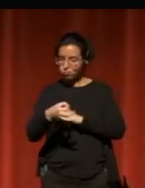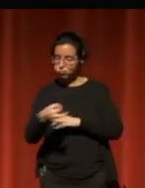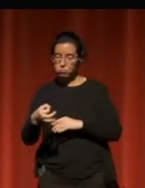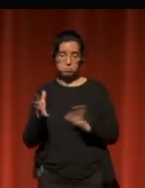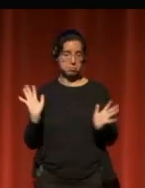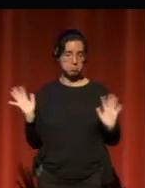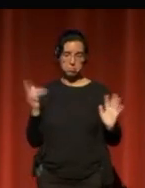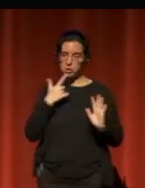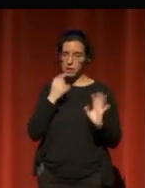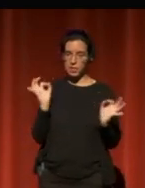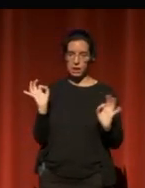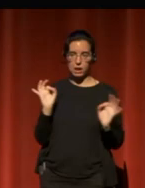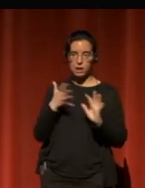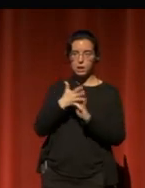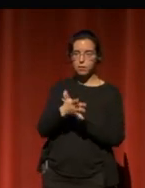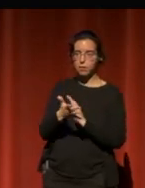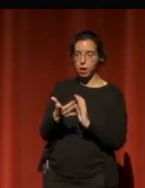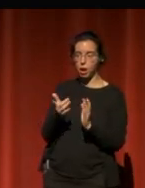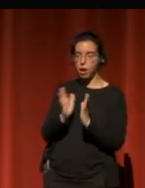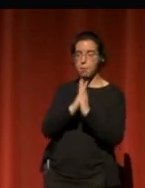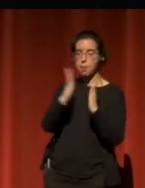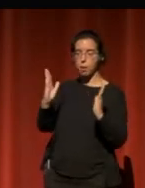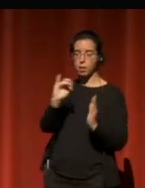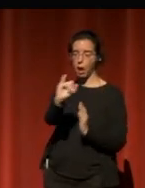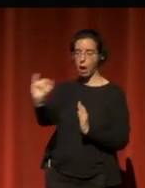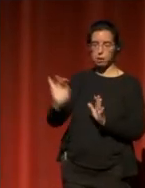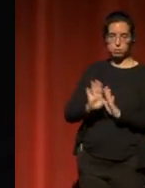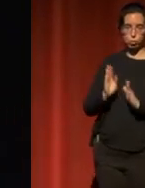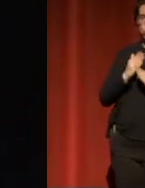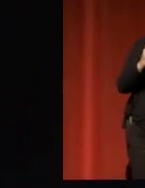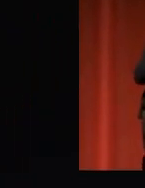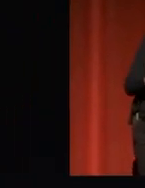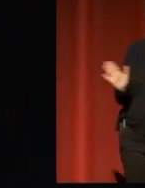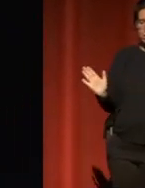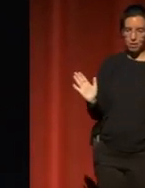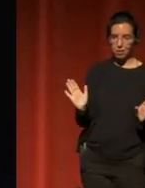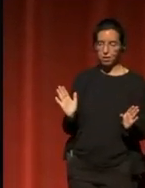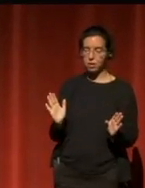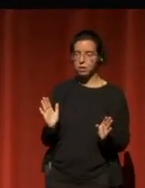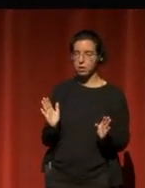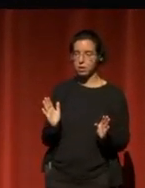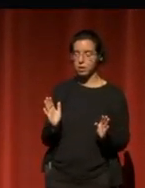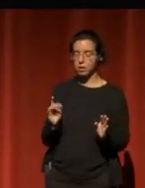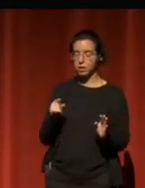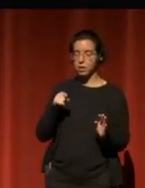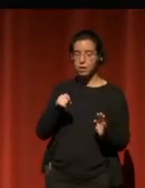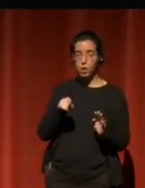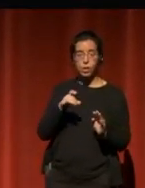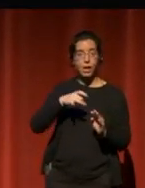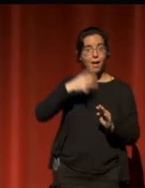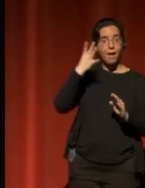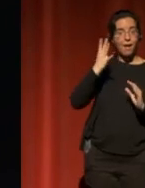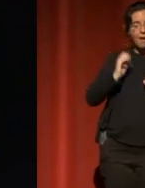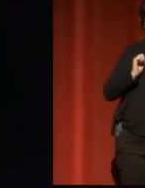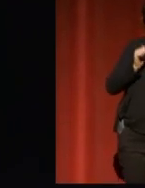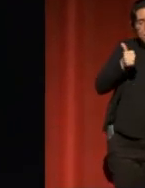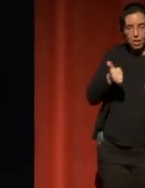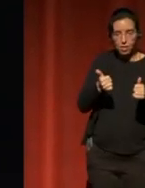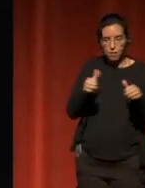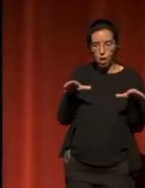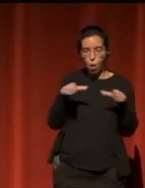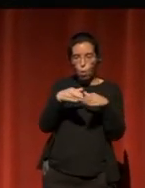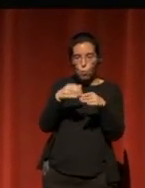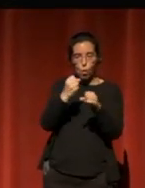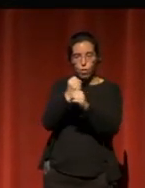servicio de biblioteca para los demás de 5.000 habitantes. a iniciativa del Grupo de Trabajo